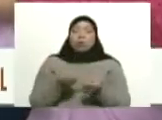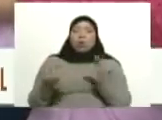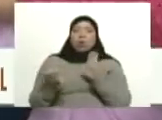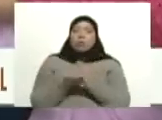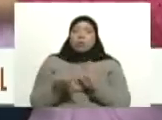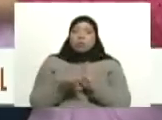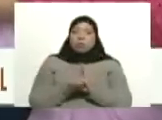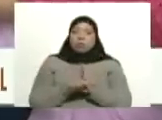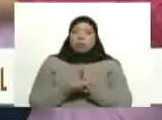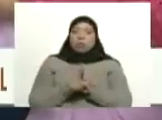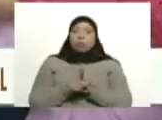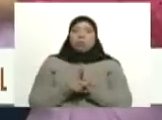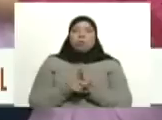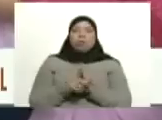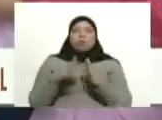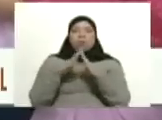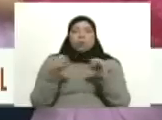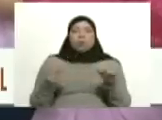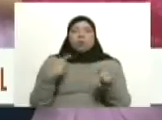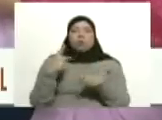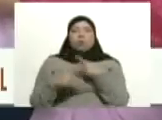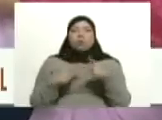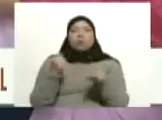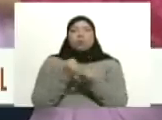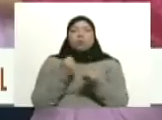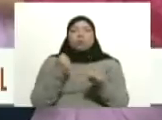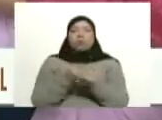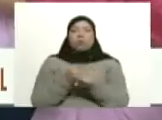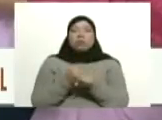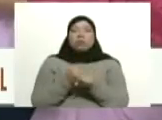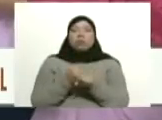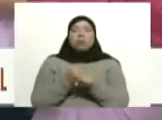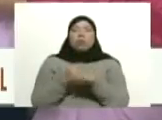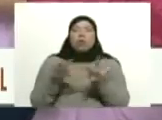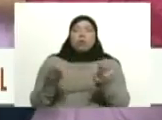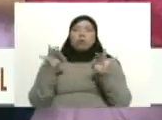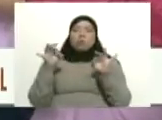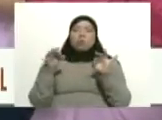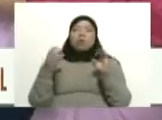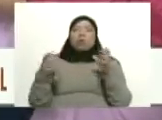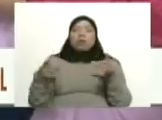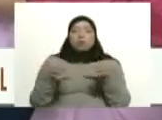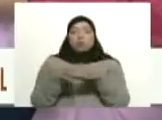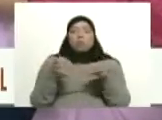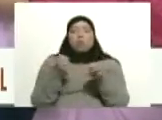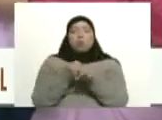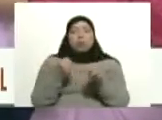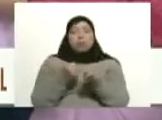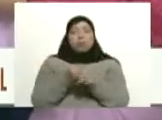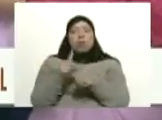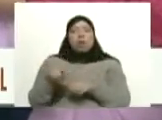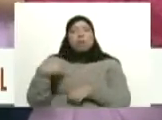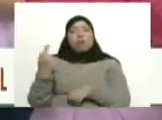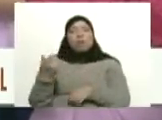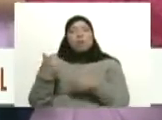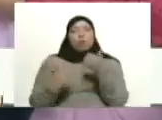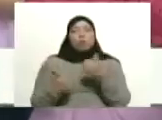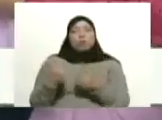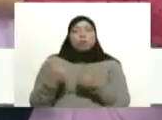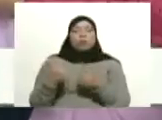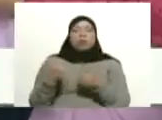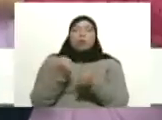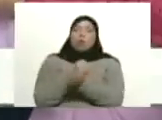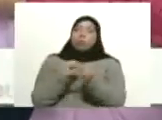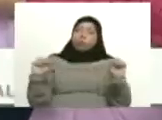Electoral, cumpliendo con todos los pasos, estableciendo la selección de la comisión preliminar, después el comité de